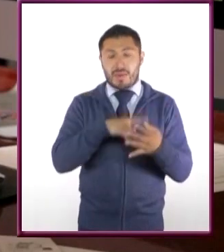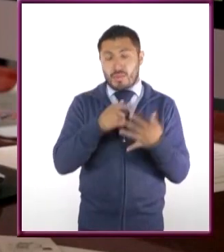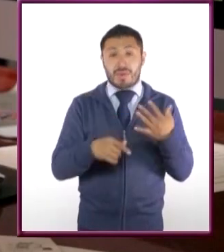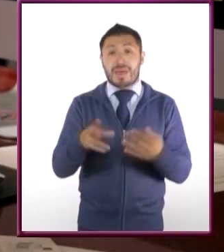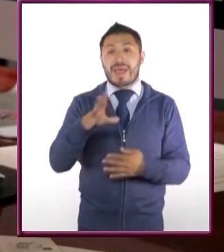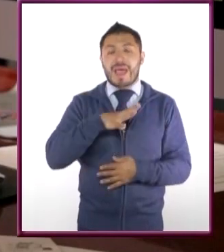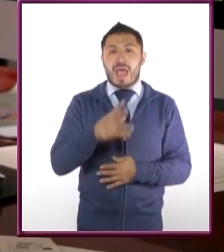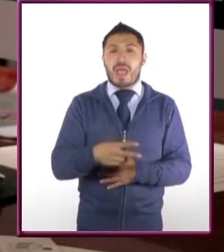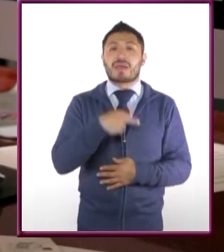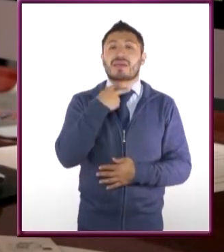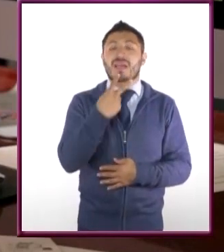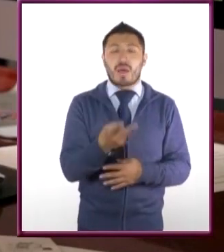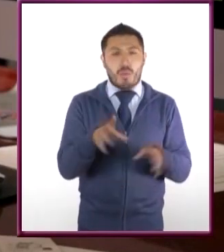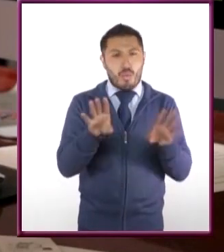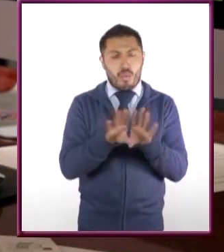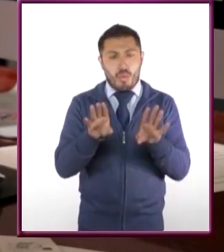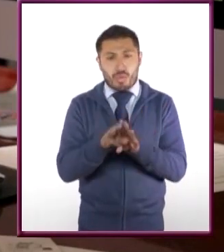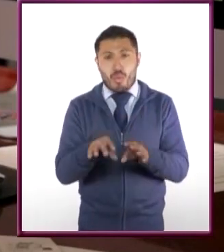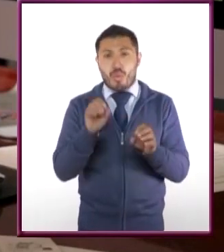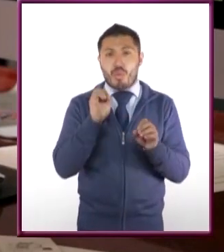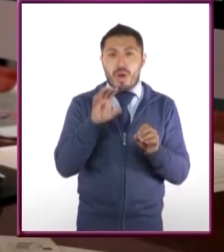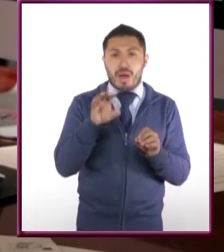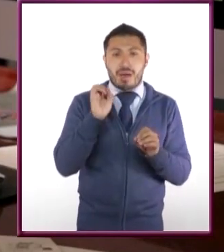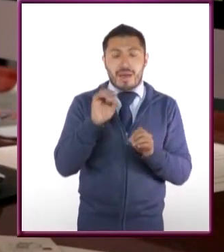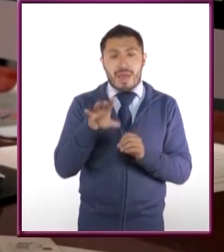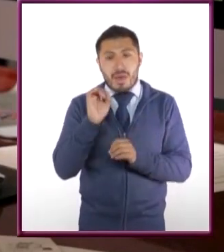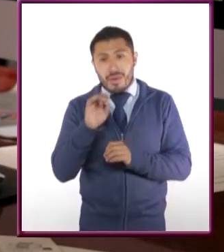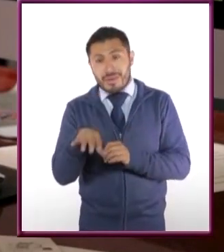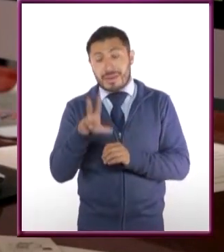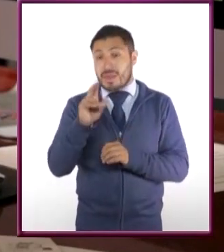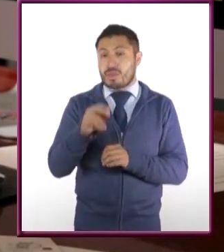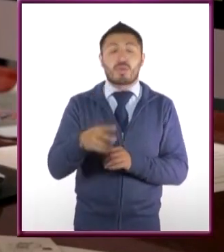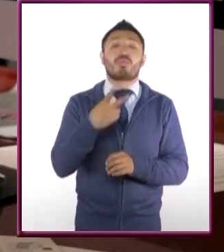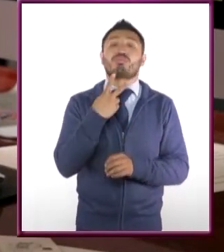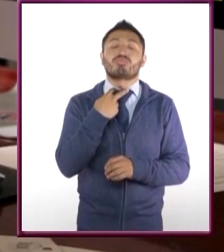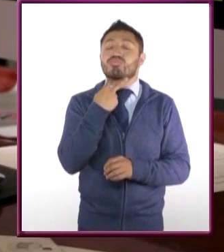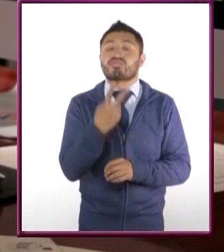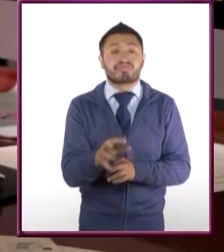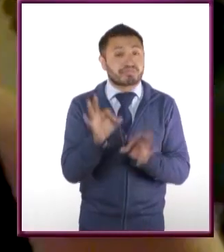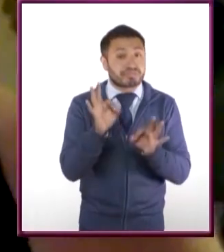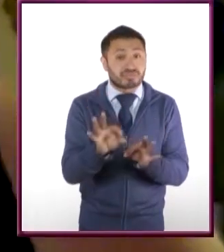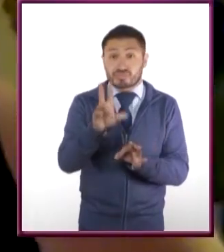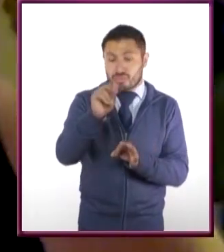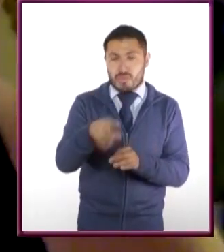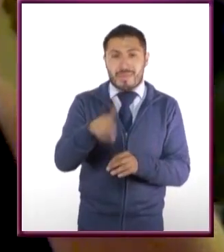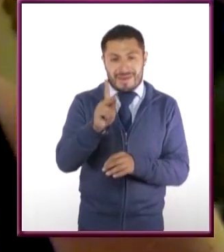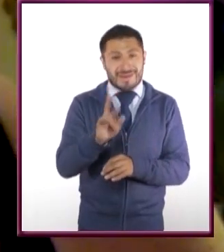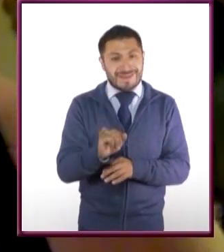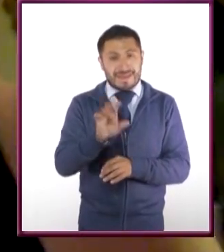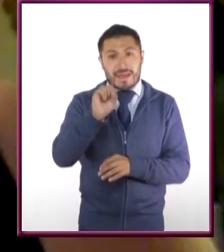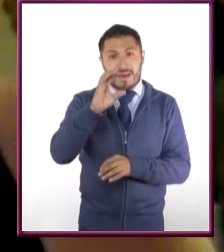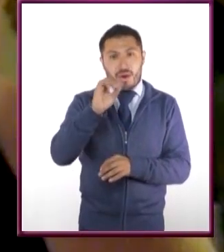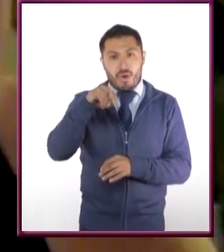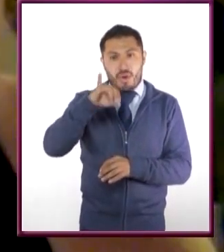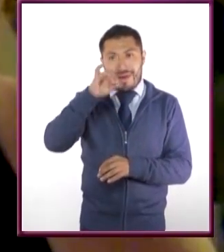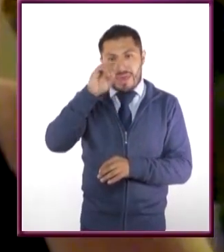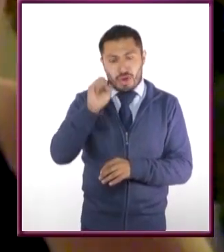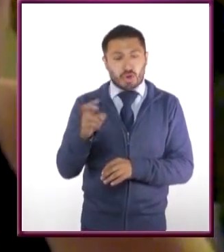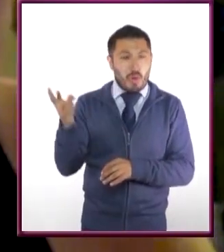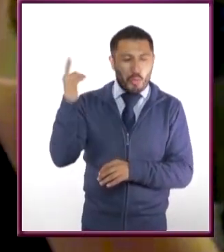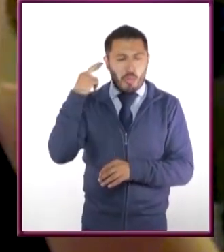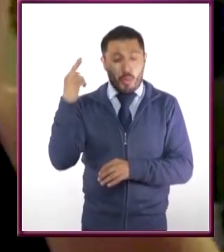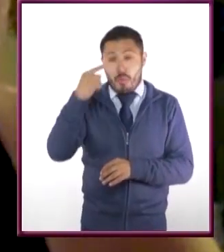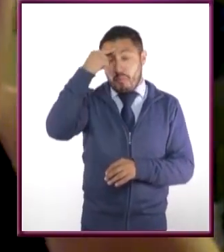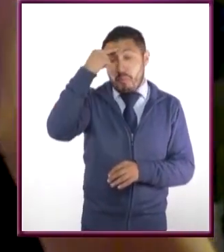vocalizaciones. No precisamente es un canto, no tienen cuerdas vocales, sino que hacen sonidos para que